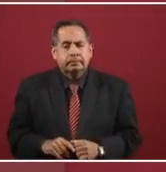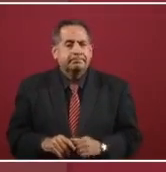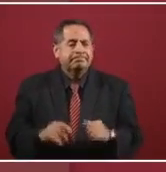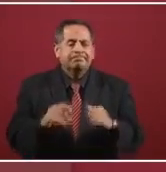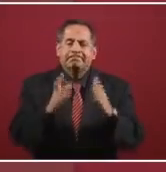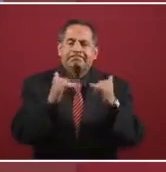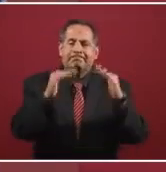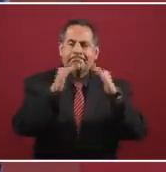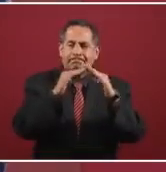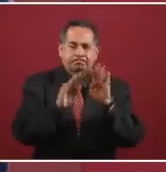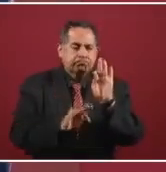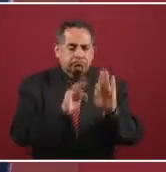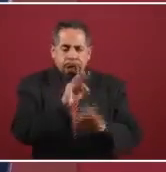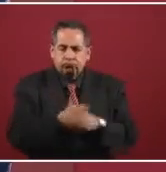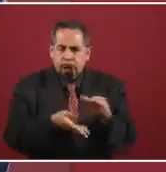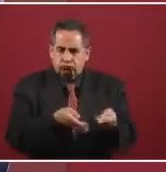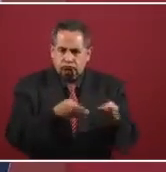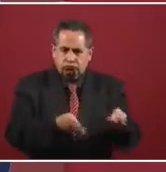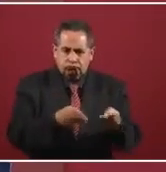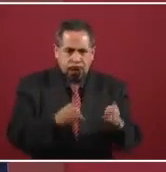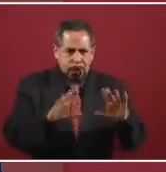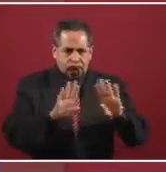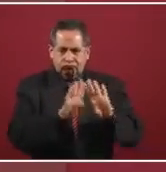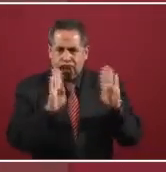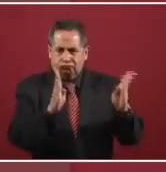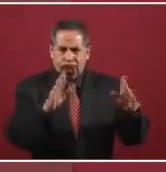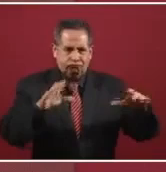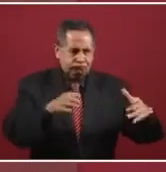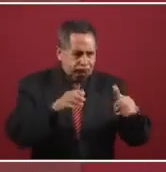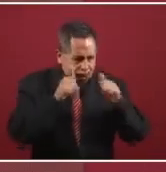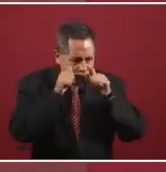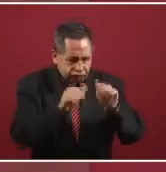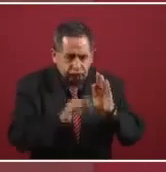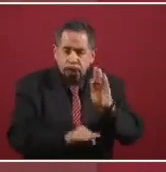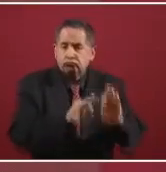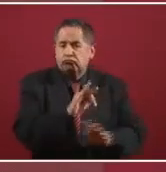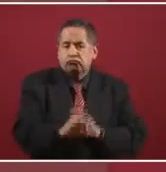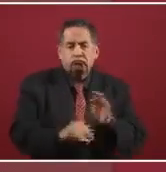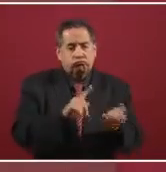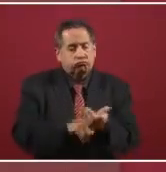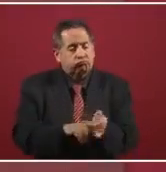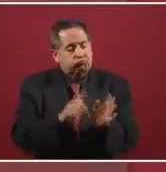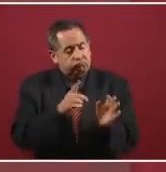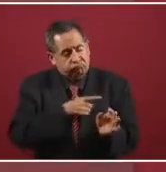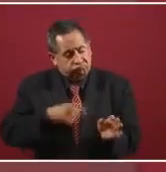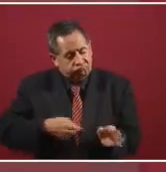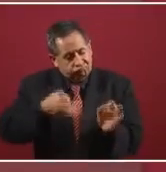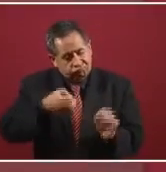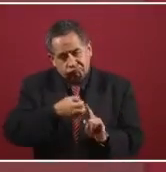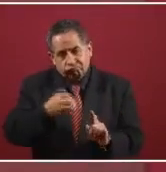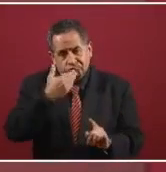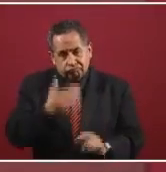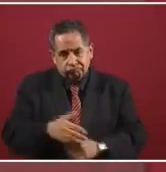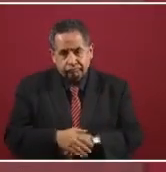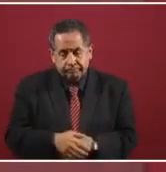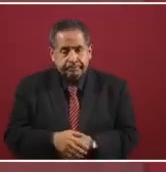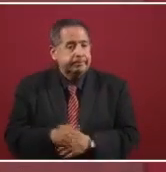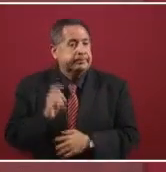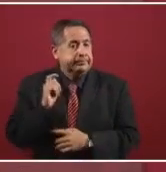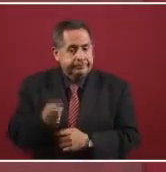albergues, la manera en que se está atendiendo a los migrantes, la